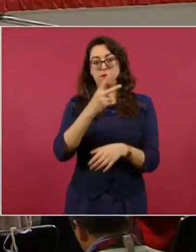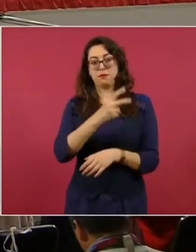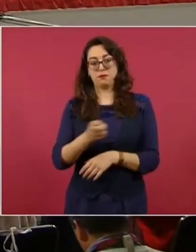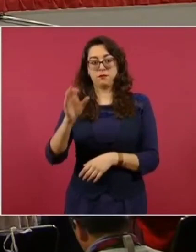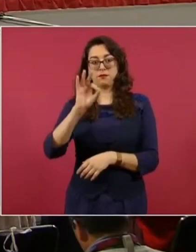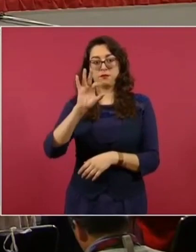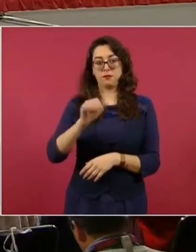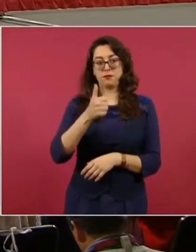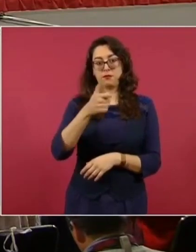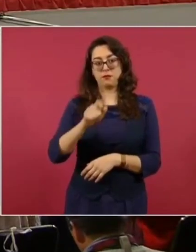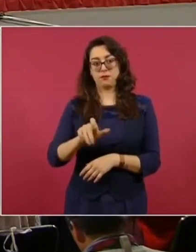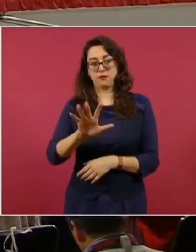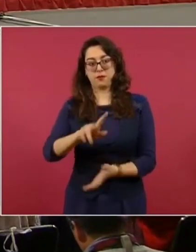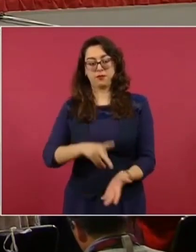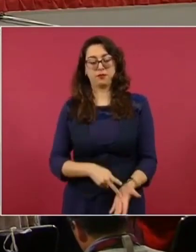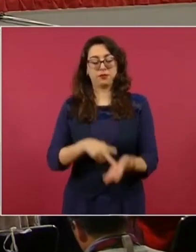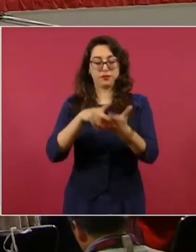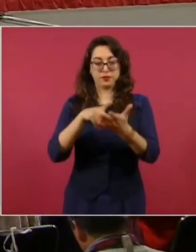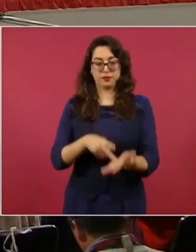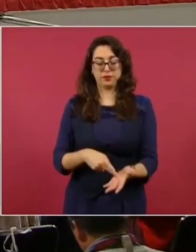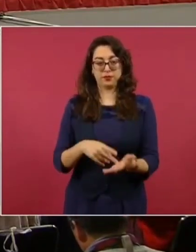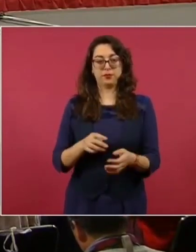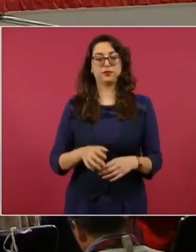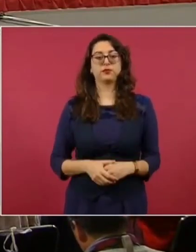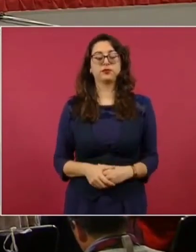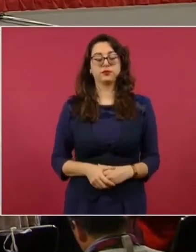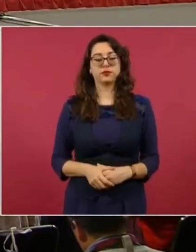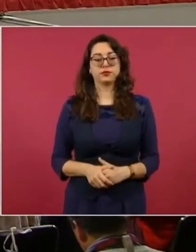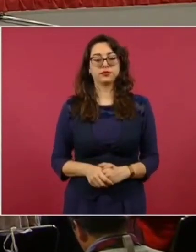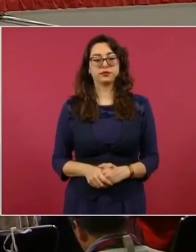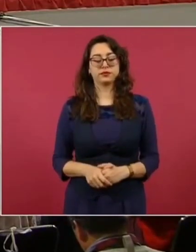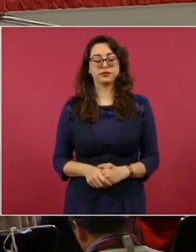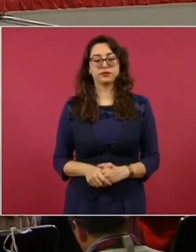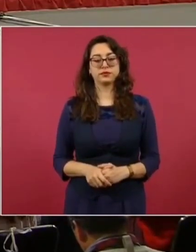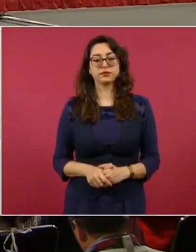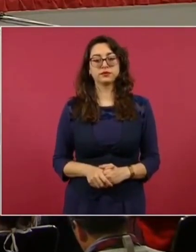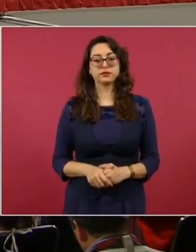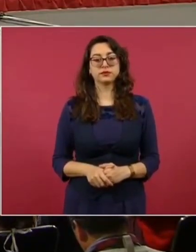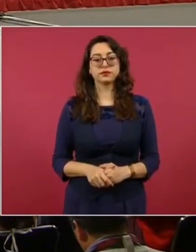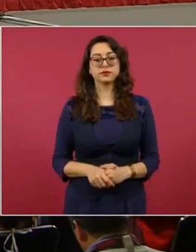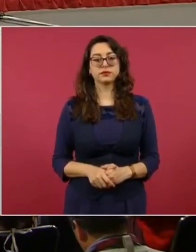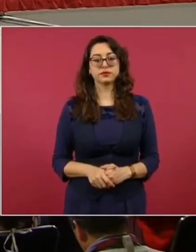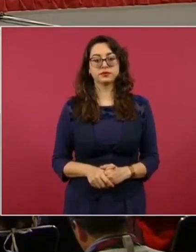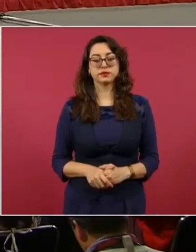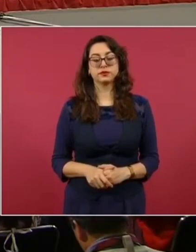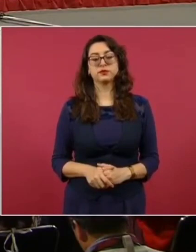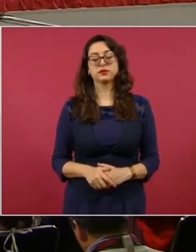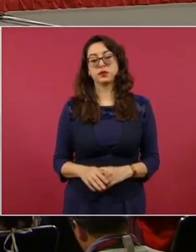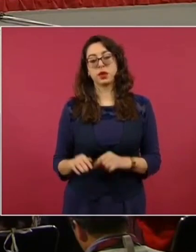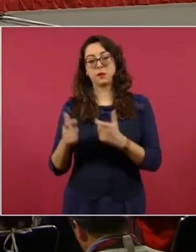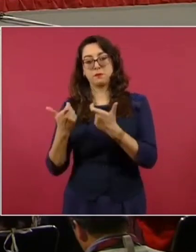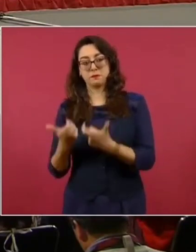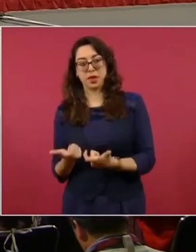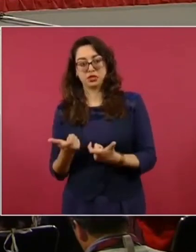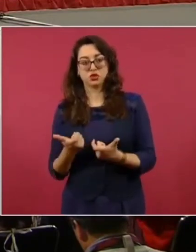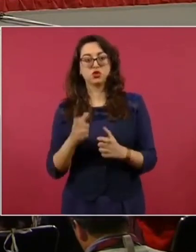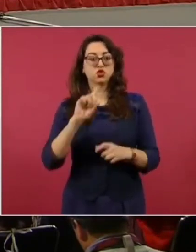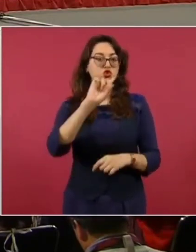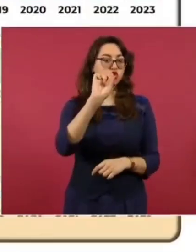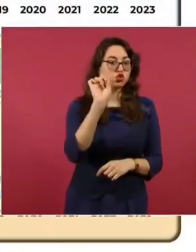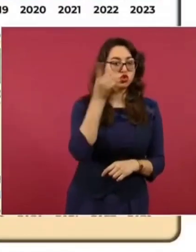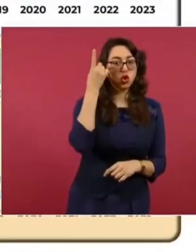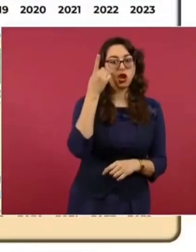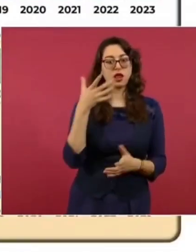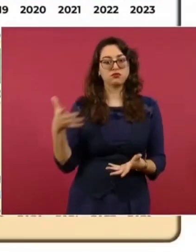cuarenta y seis punto cinco kilogramos de goma de opio moneda nacional y dólares americanos en moneda